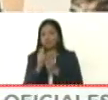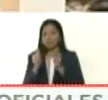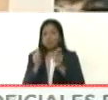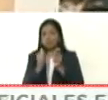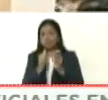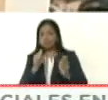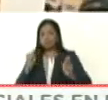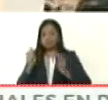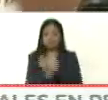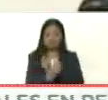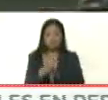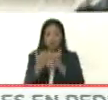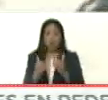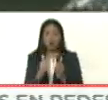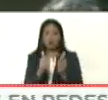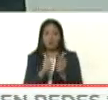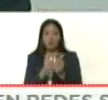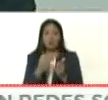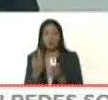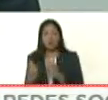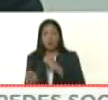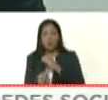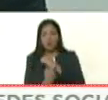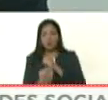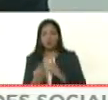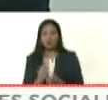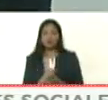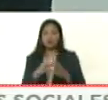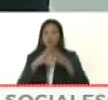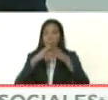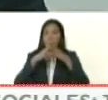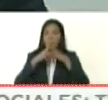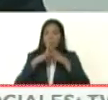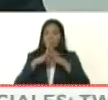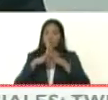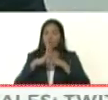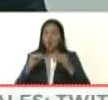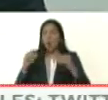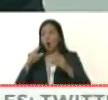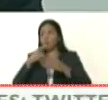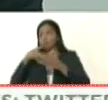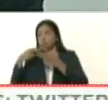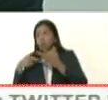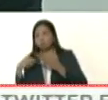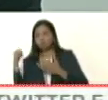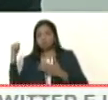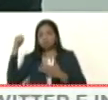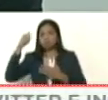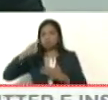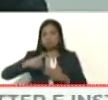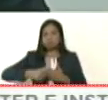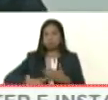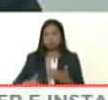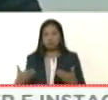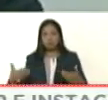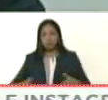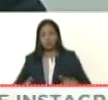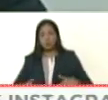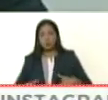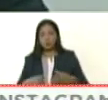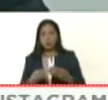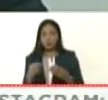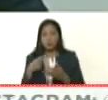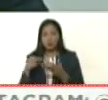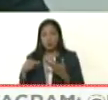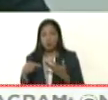de mano derecha de Guaidó. Así que todo lo que ocurrió, todo el forjamiento de